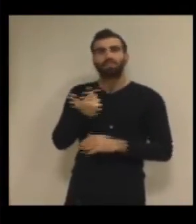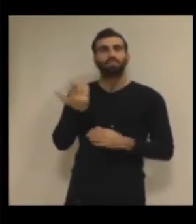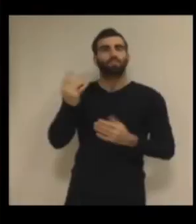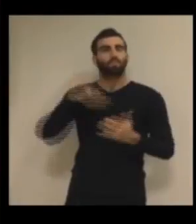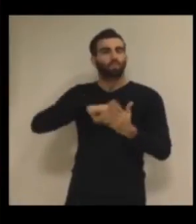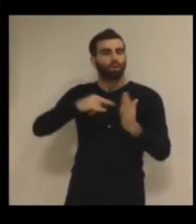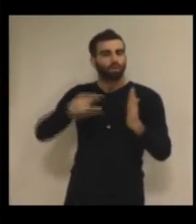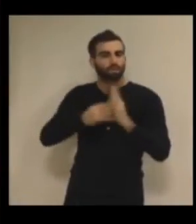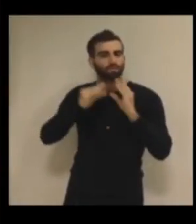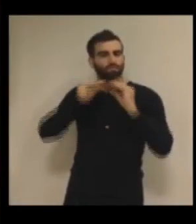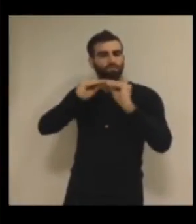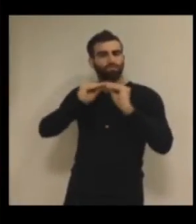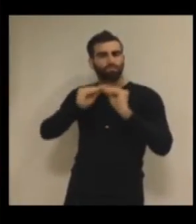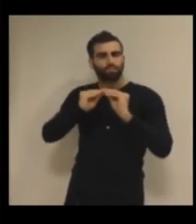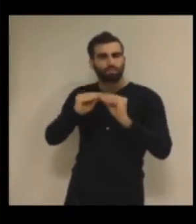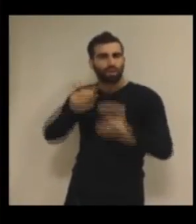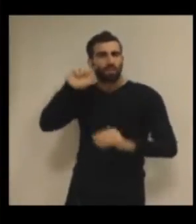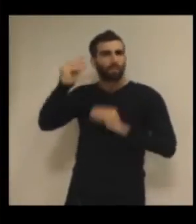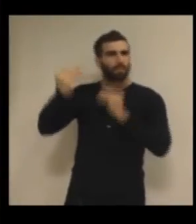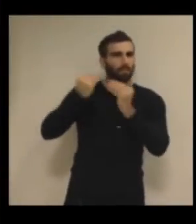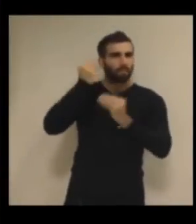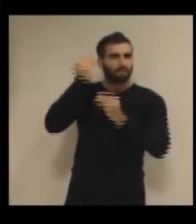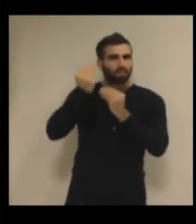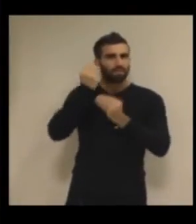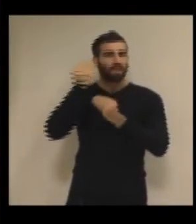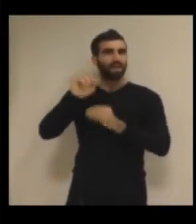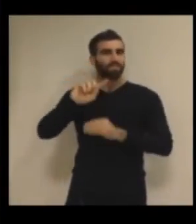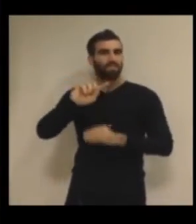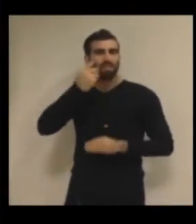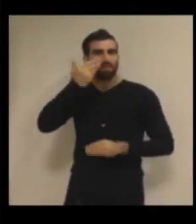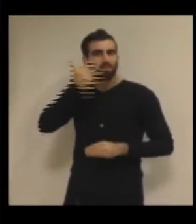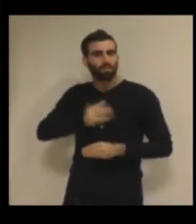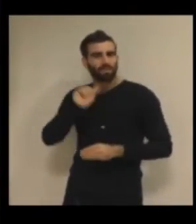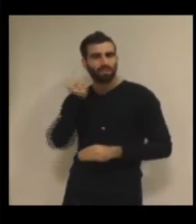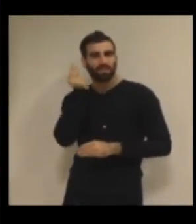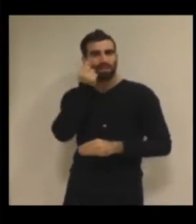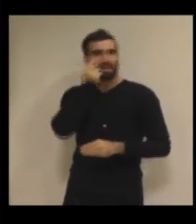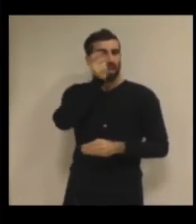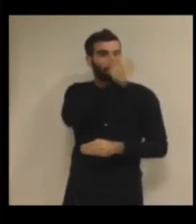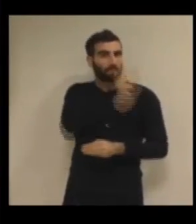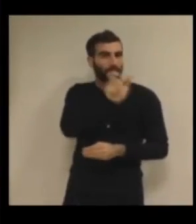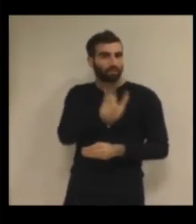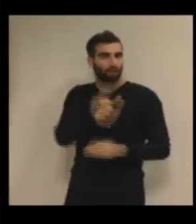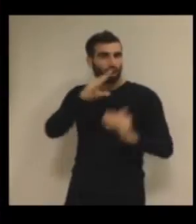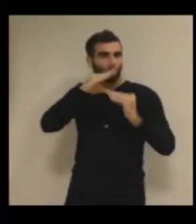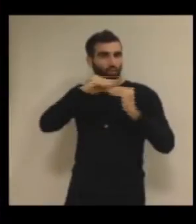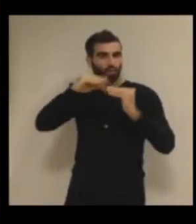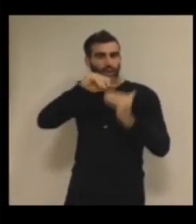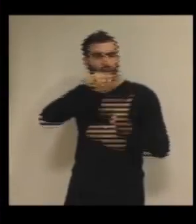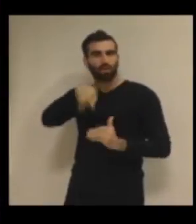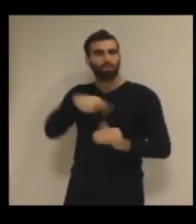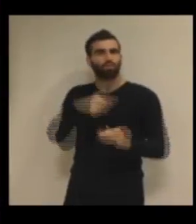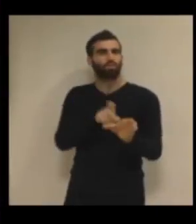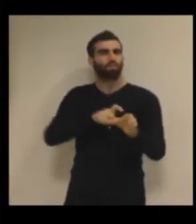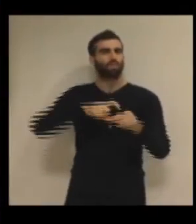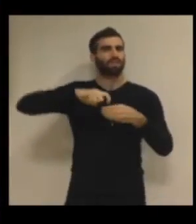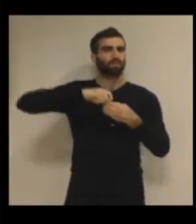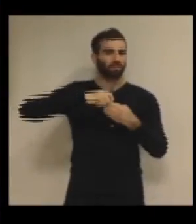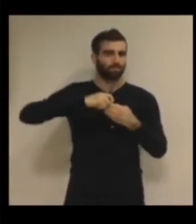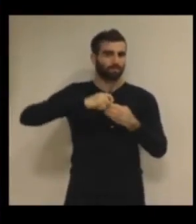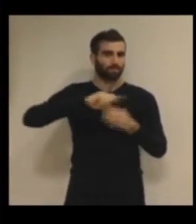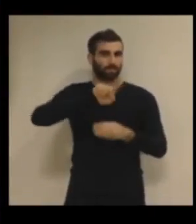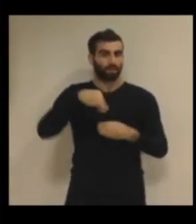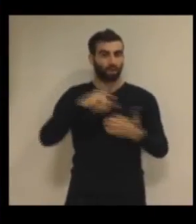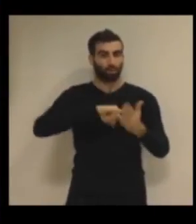y se piensa el proyecto, lo primero que se tomó en cuenta fue que los usuarios participaran, que aquellos que iba a ir destinado